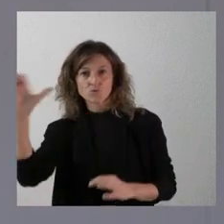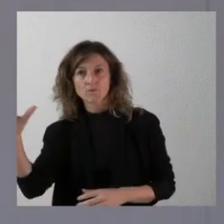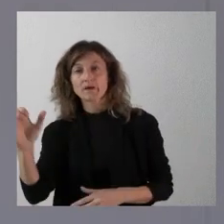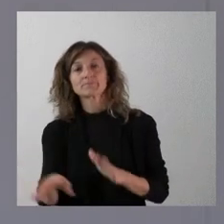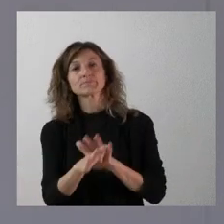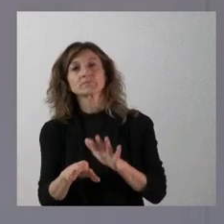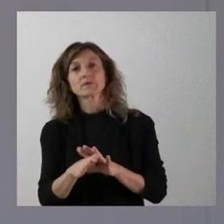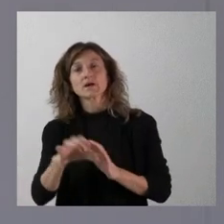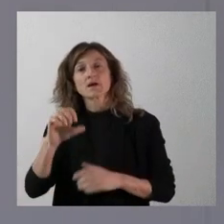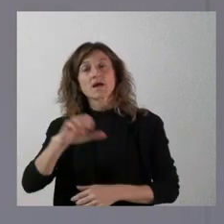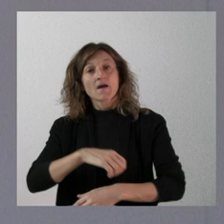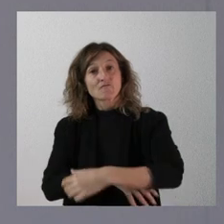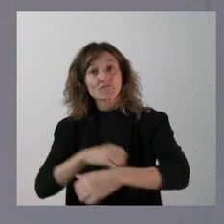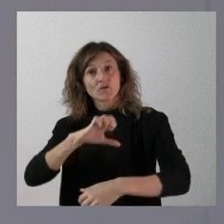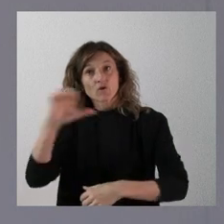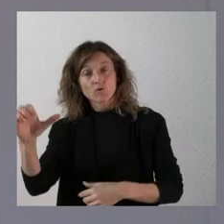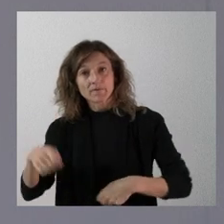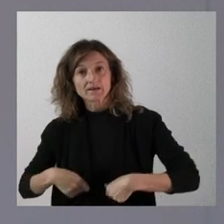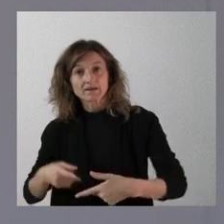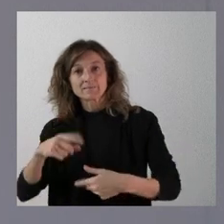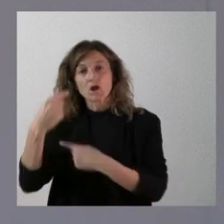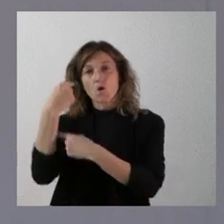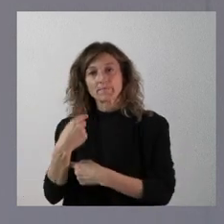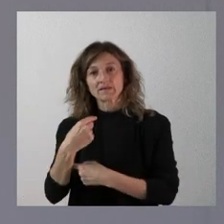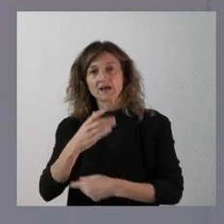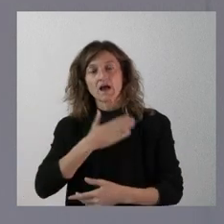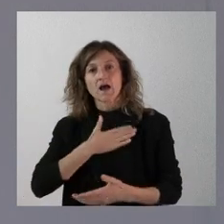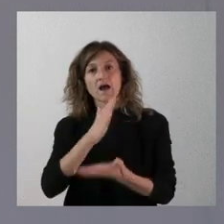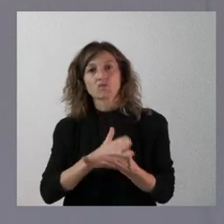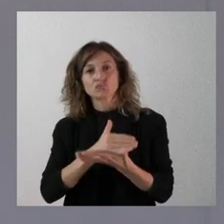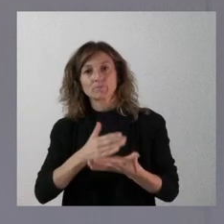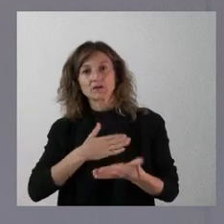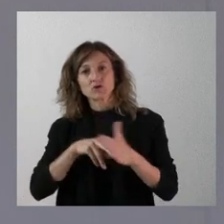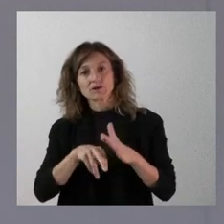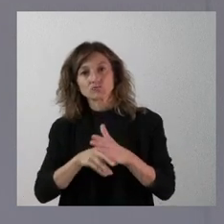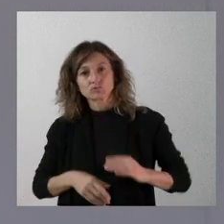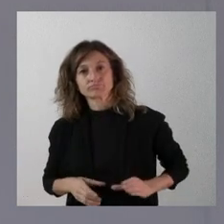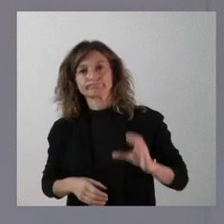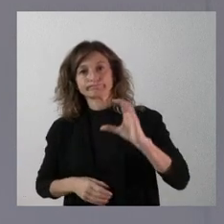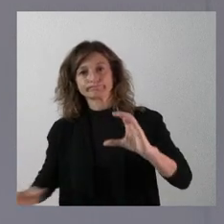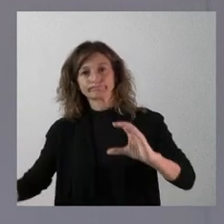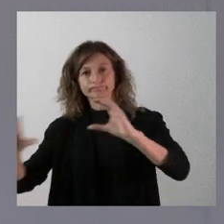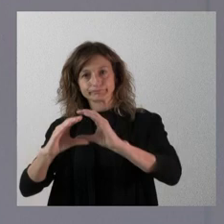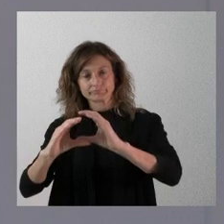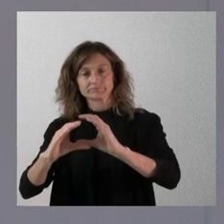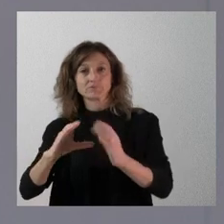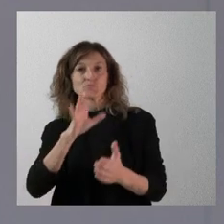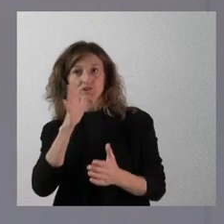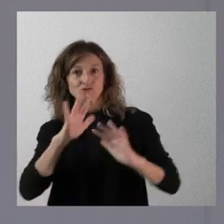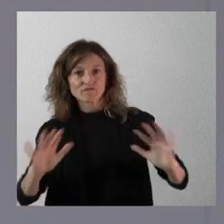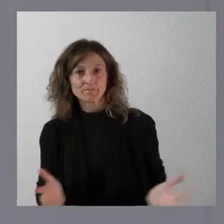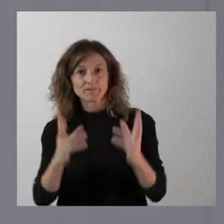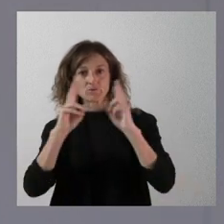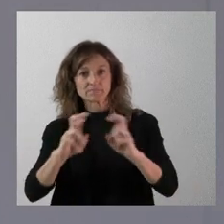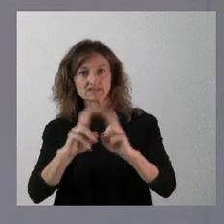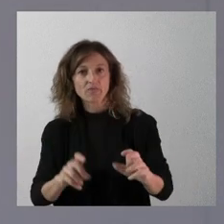fondos europeos Pero eso también nos obliga a hacer alguna aportación autonómica propia de recursos propios para esta finalidad con esto fomentamos la investigación